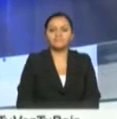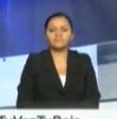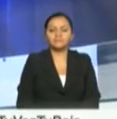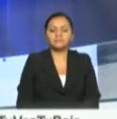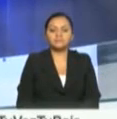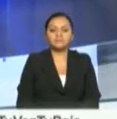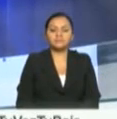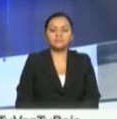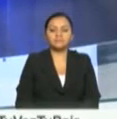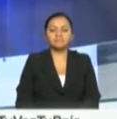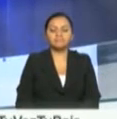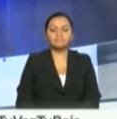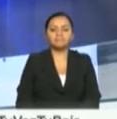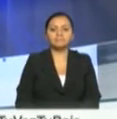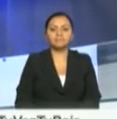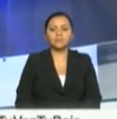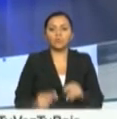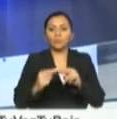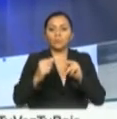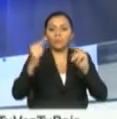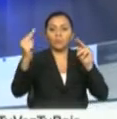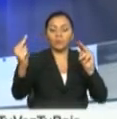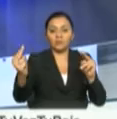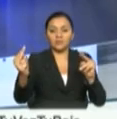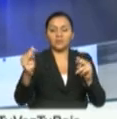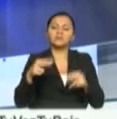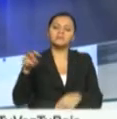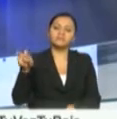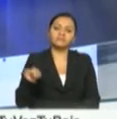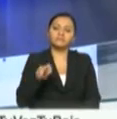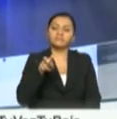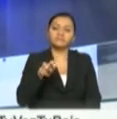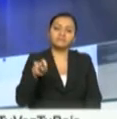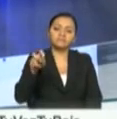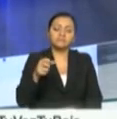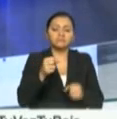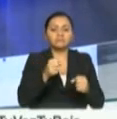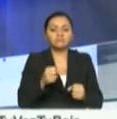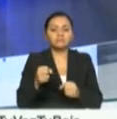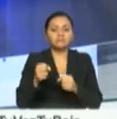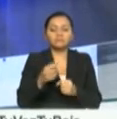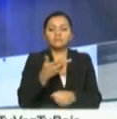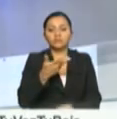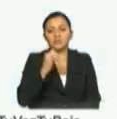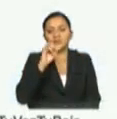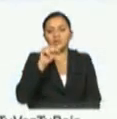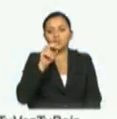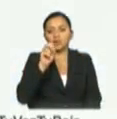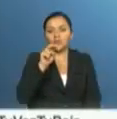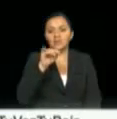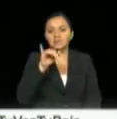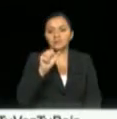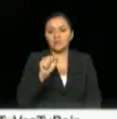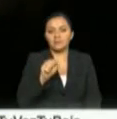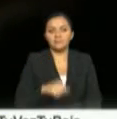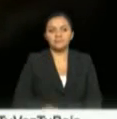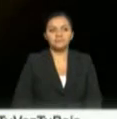Un puente colgante lleno de personas que regresaban en romería se desplomó en Indonesia.